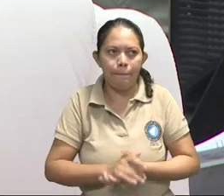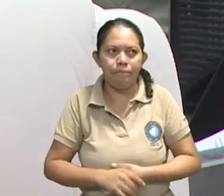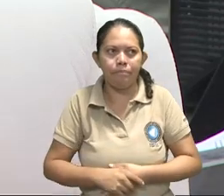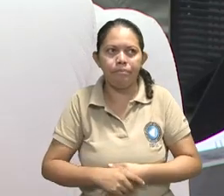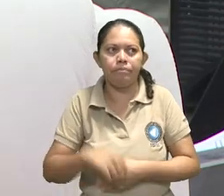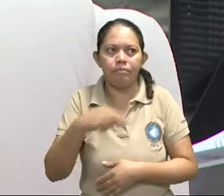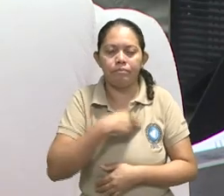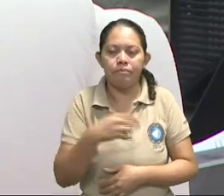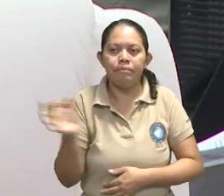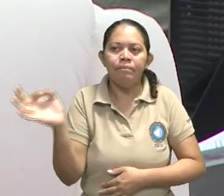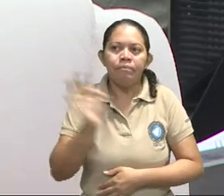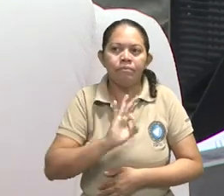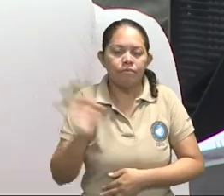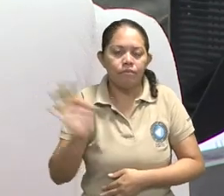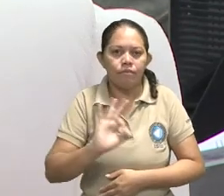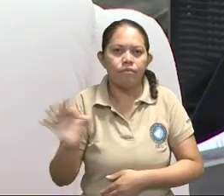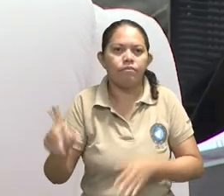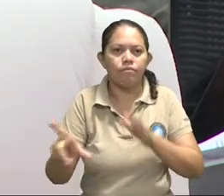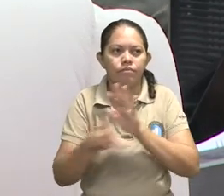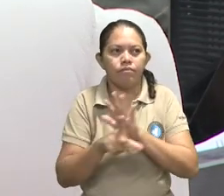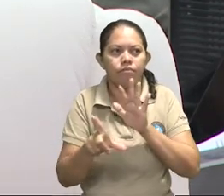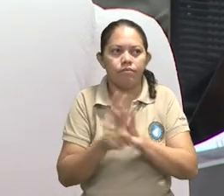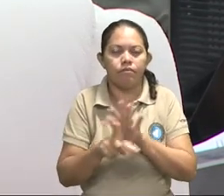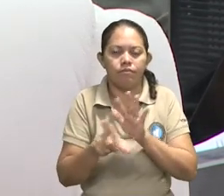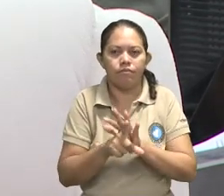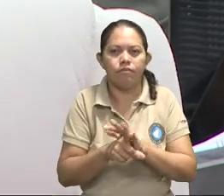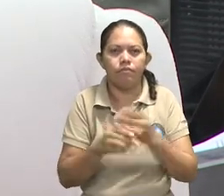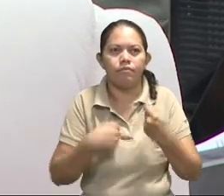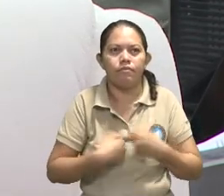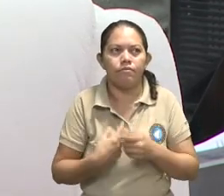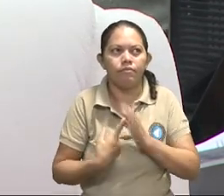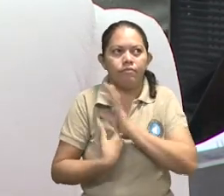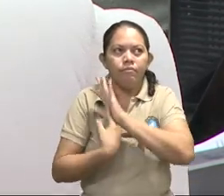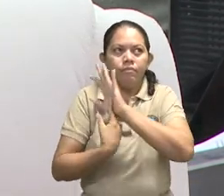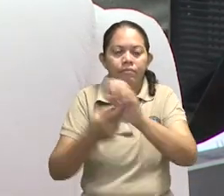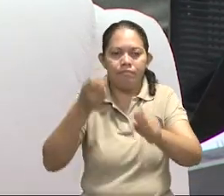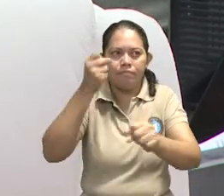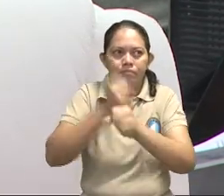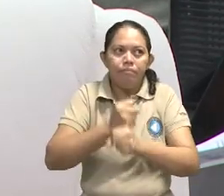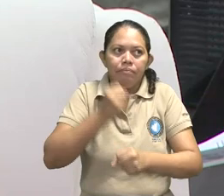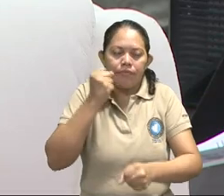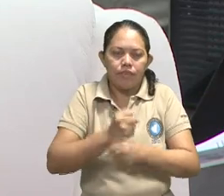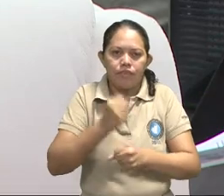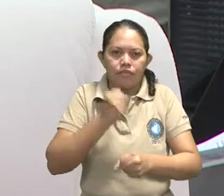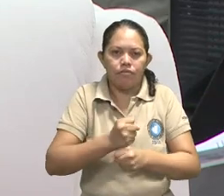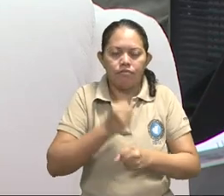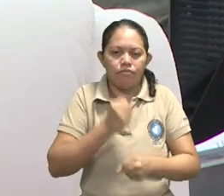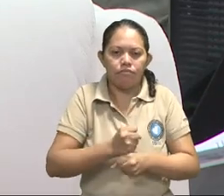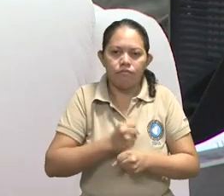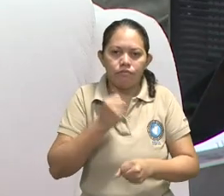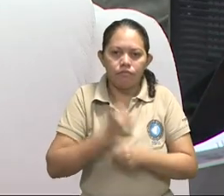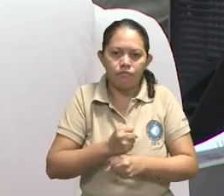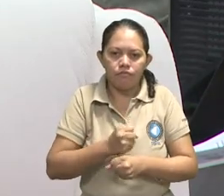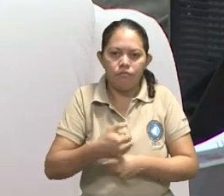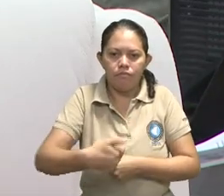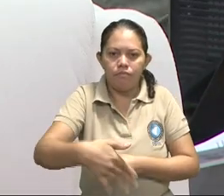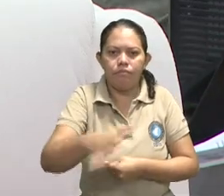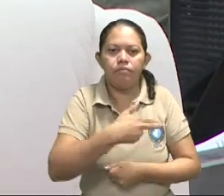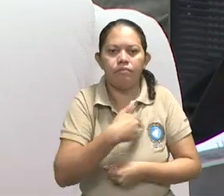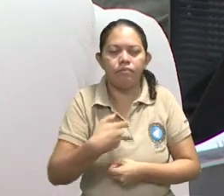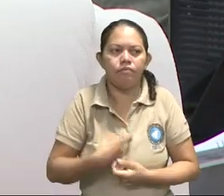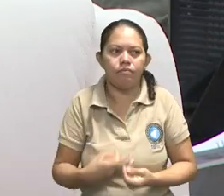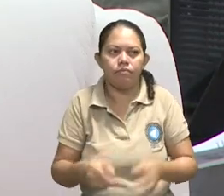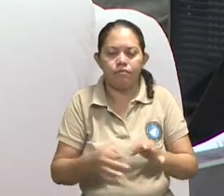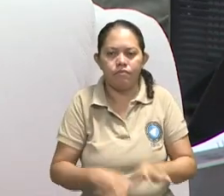Con esta reforma a esta ley, y por eso quiero reconocer el trabajo de Jenny, de Edwin y del resto de